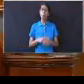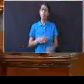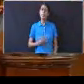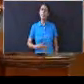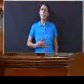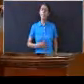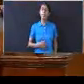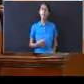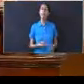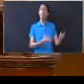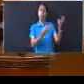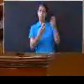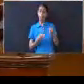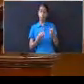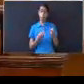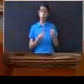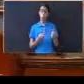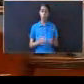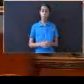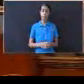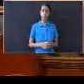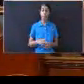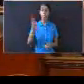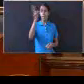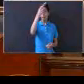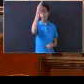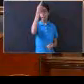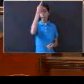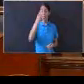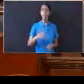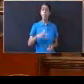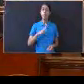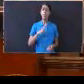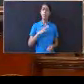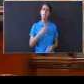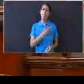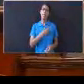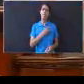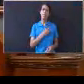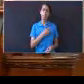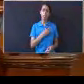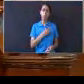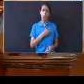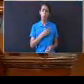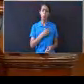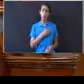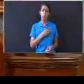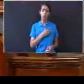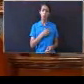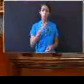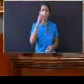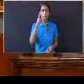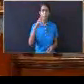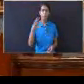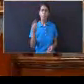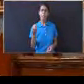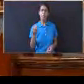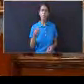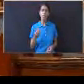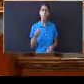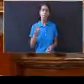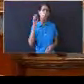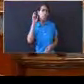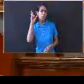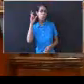Y el rey ese día tenía el deseo de oír que había hecho el profeta. Tenía el deseo de